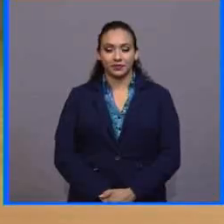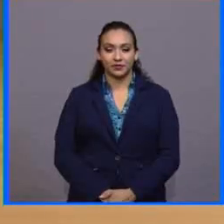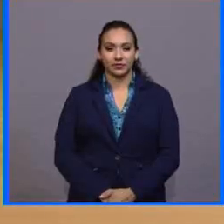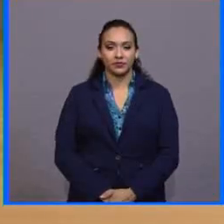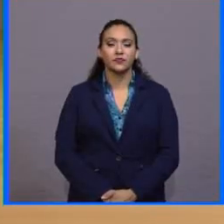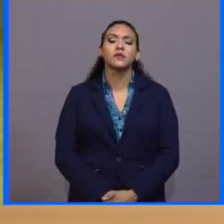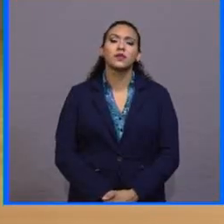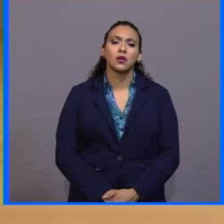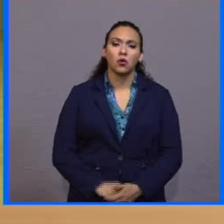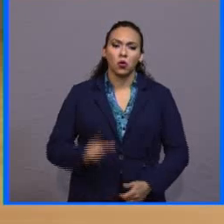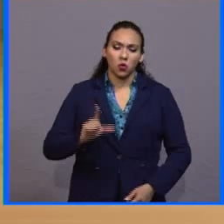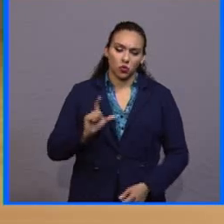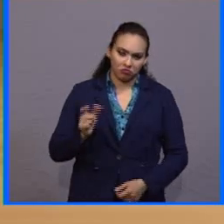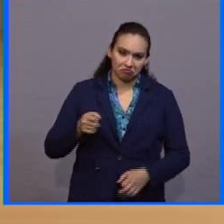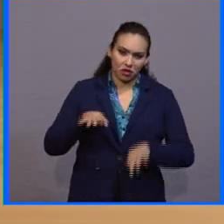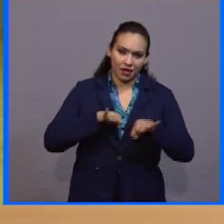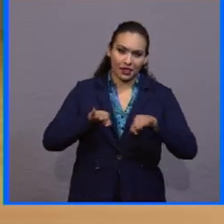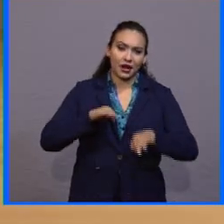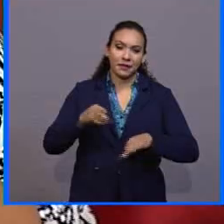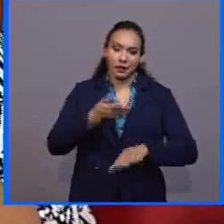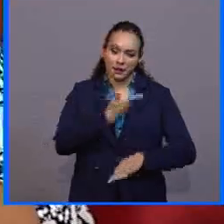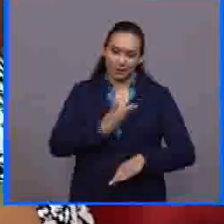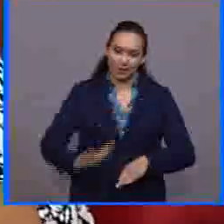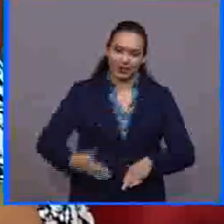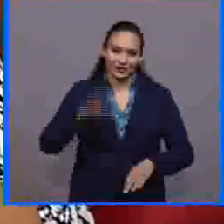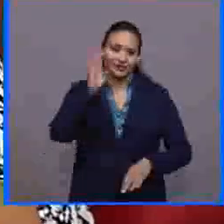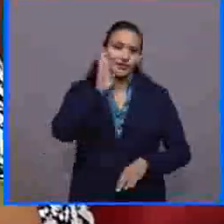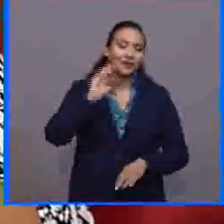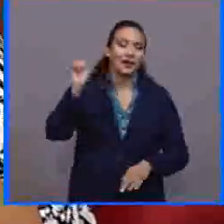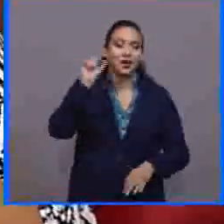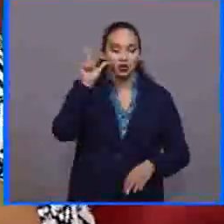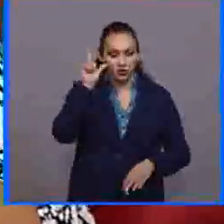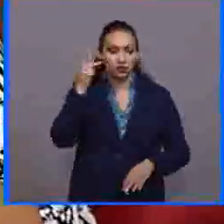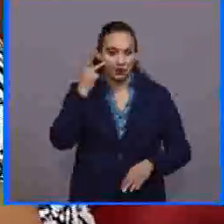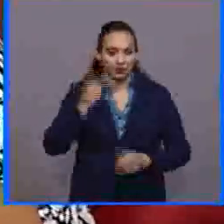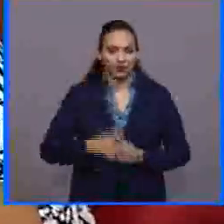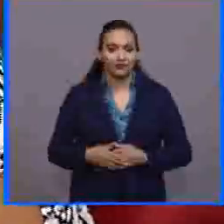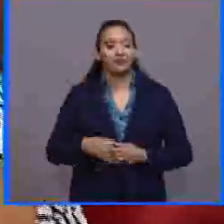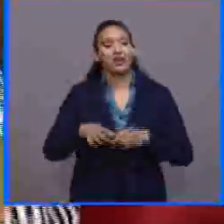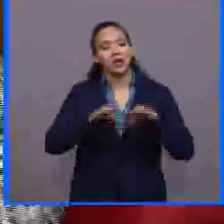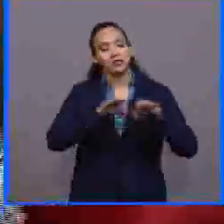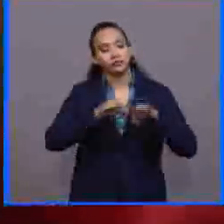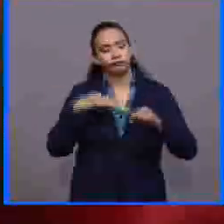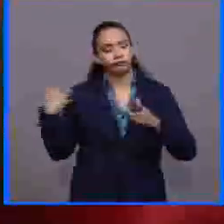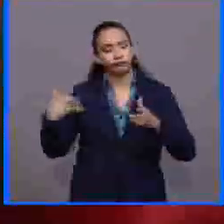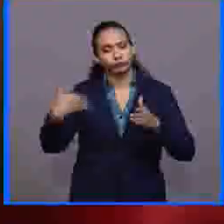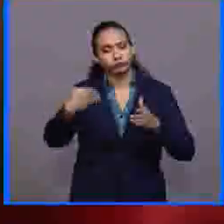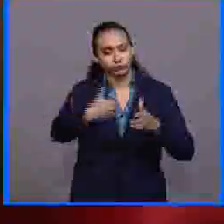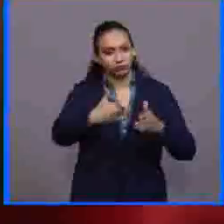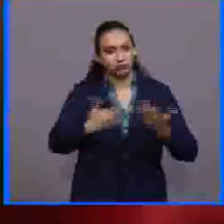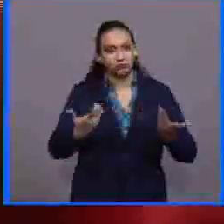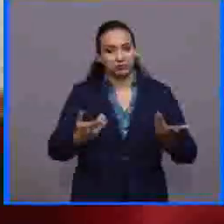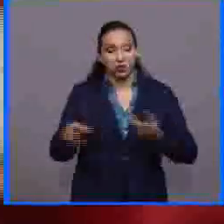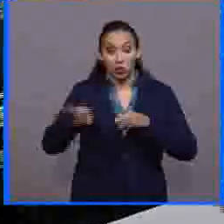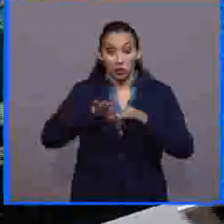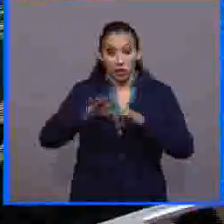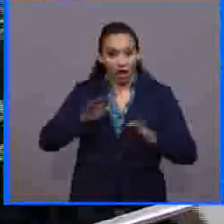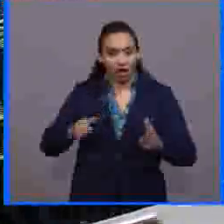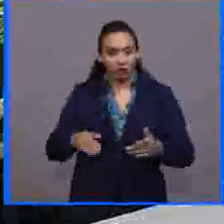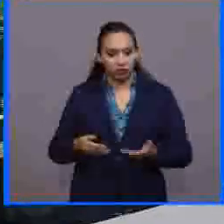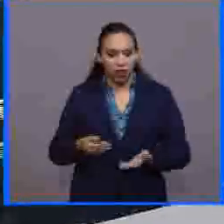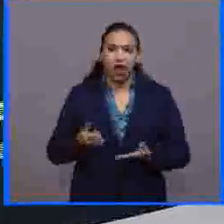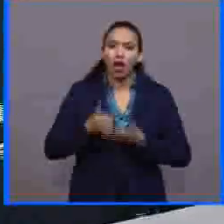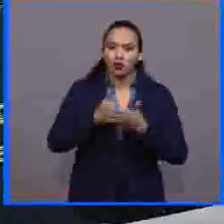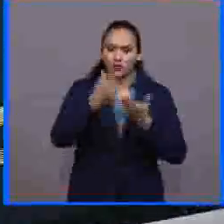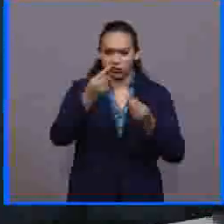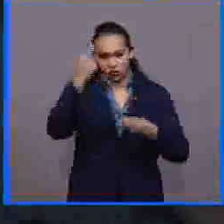Durante la administración de la ministra presidenta Norma Lucía Piña Hernández, el Consejo de la Judicatura Federal ha impulsado una política integral de